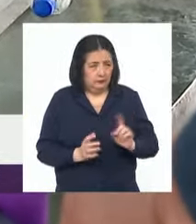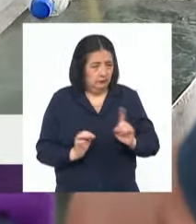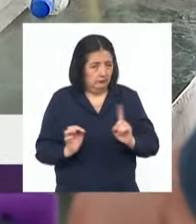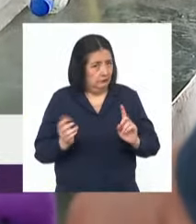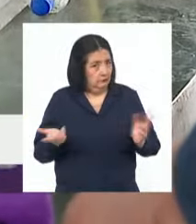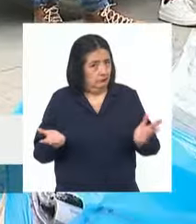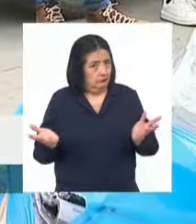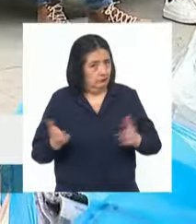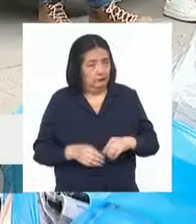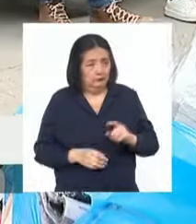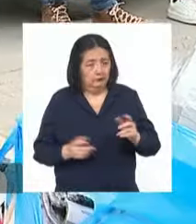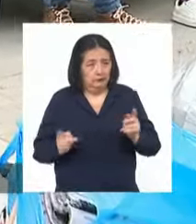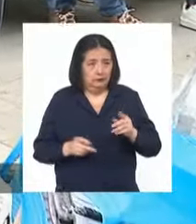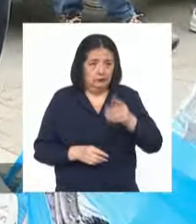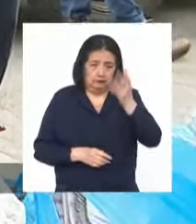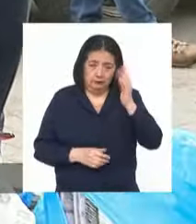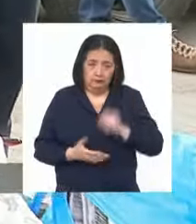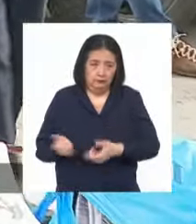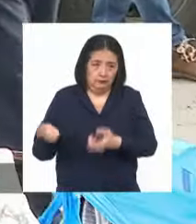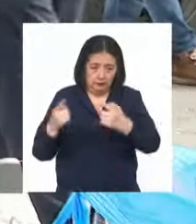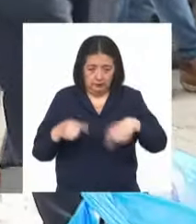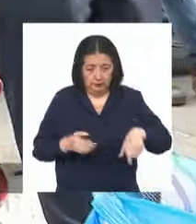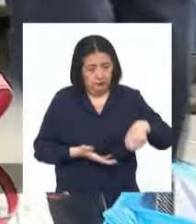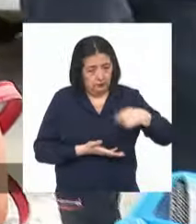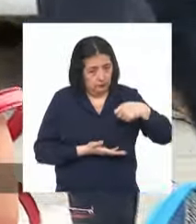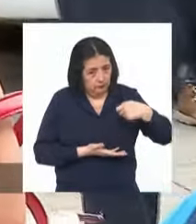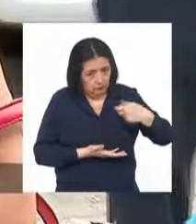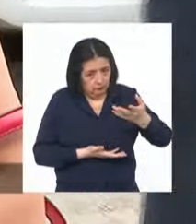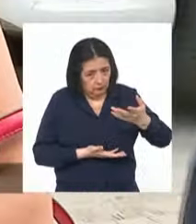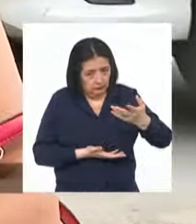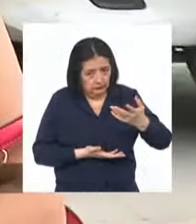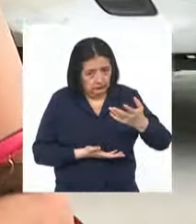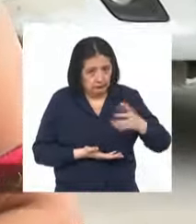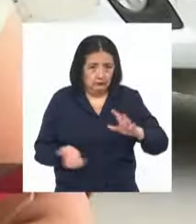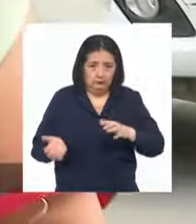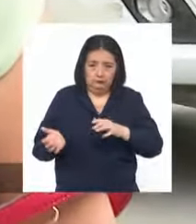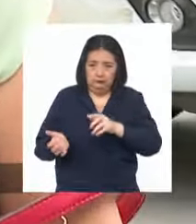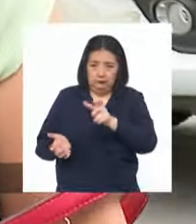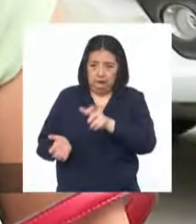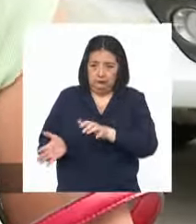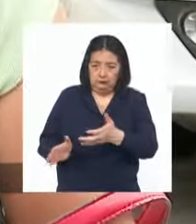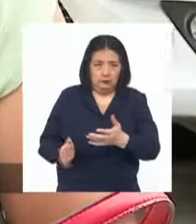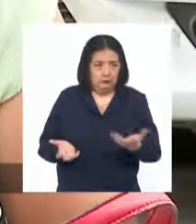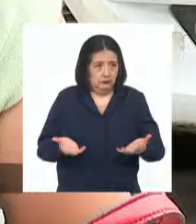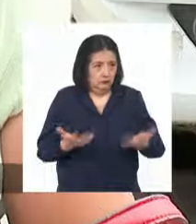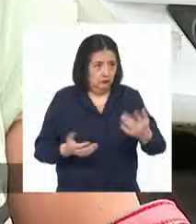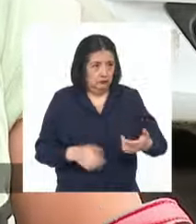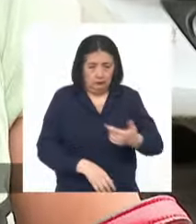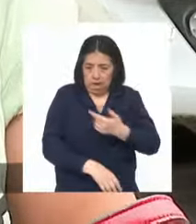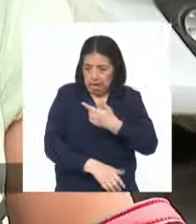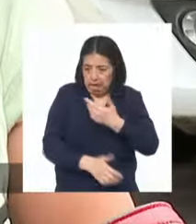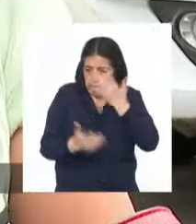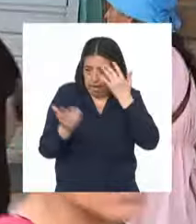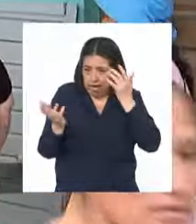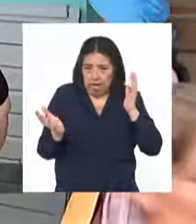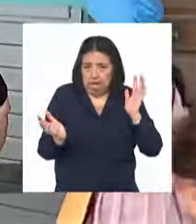de pasar, ¿no? Imagínate, uno viene a almorzar y se termina muerto, casual te puede caer una bala, no